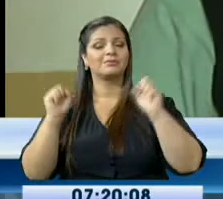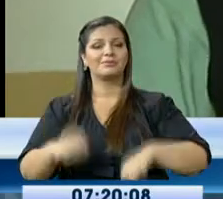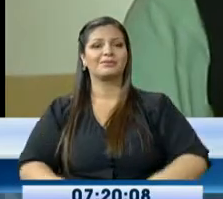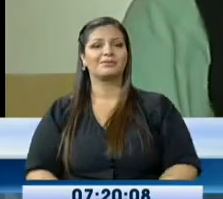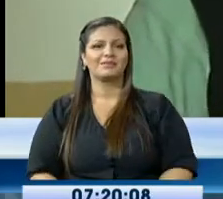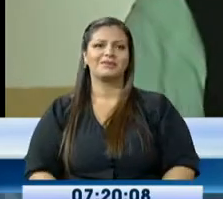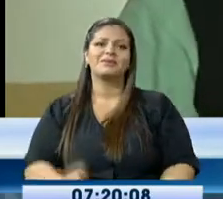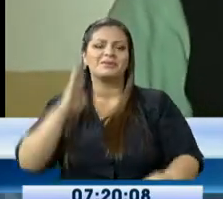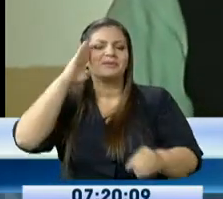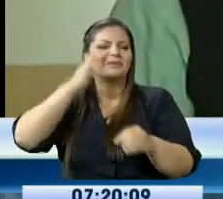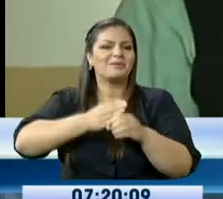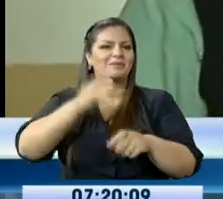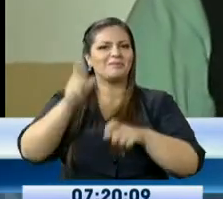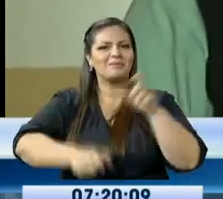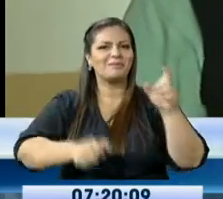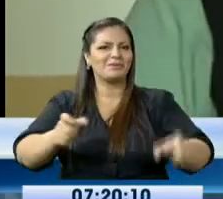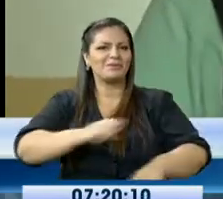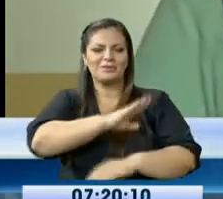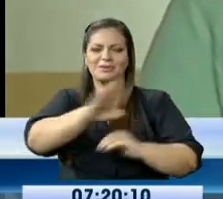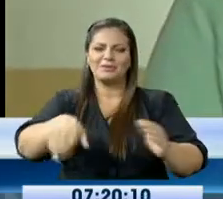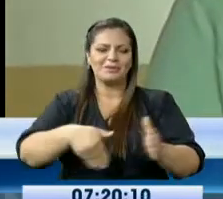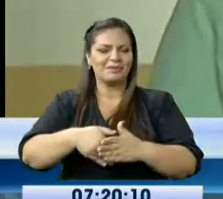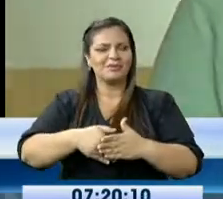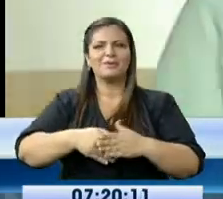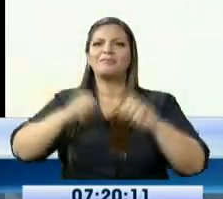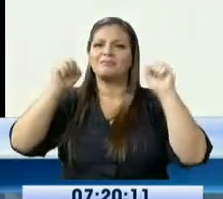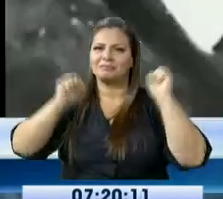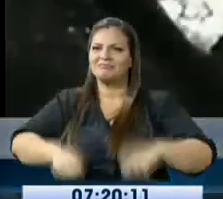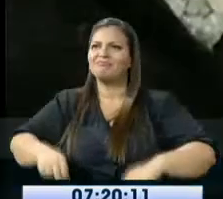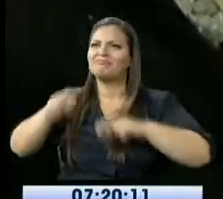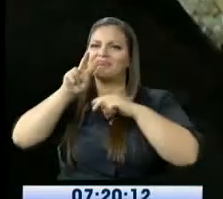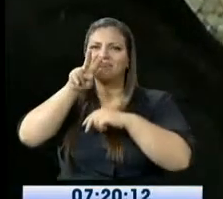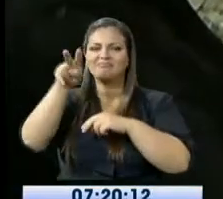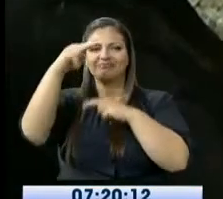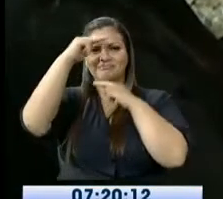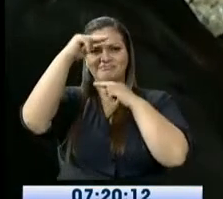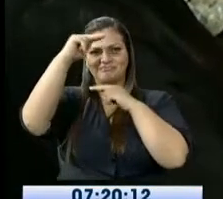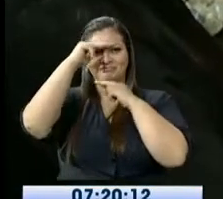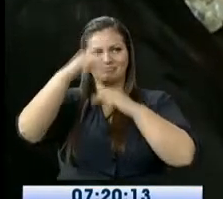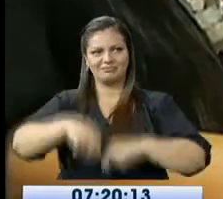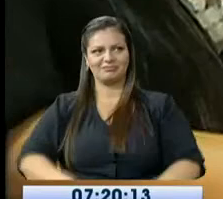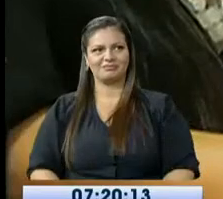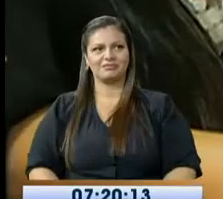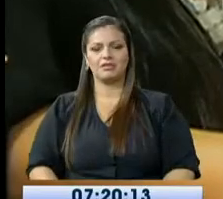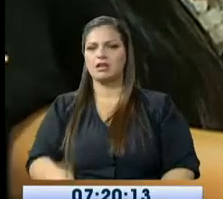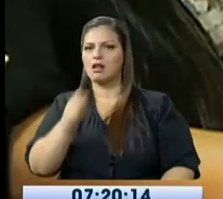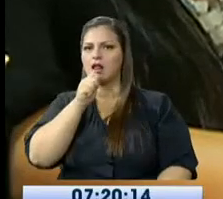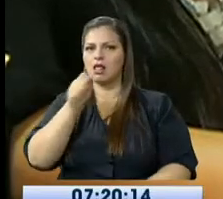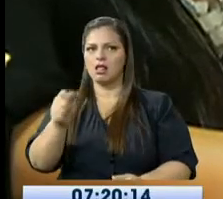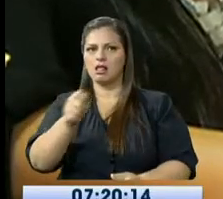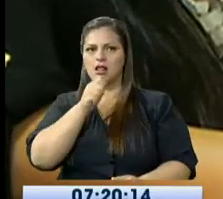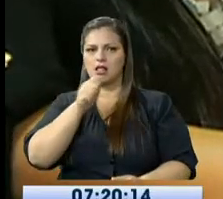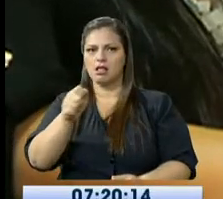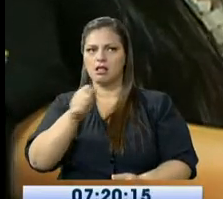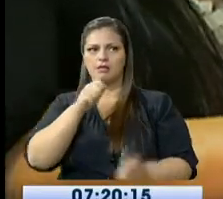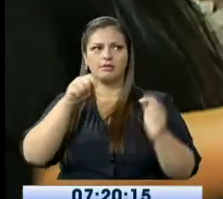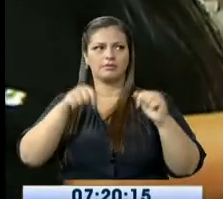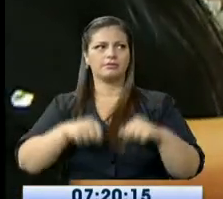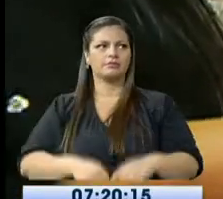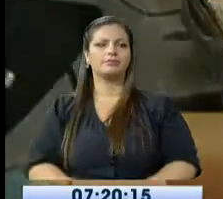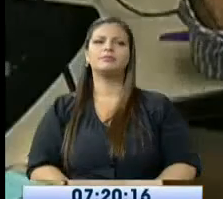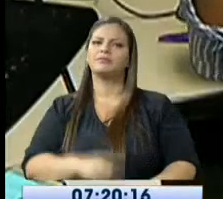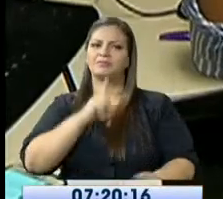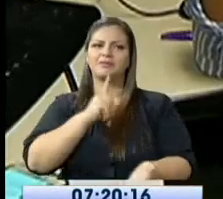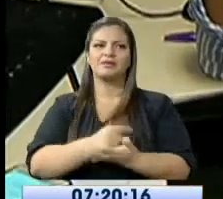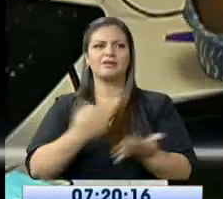el televidente, más que todo el respeto al televidente, y que se sienta complacido, ¿no? Y reporteros. Bueno, este año ha presentado desafíos,